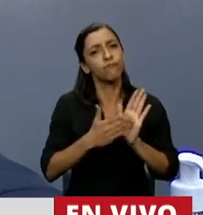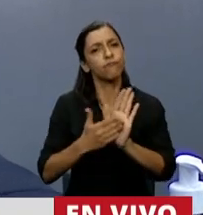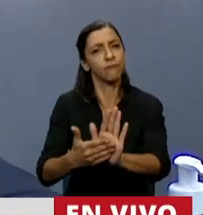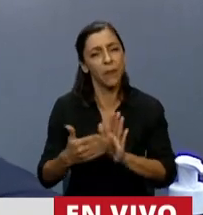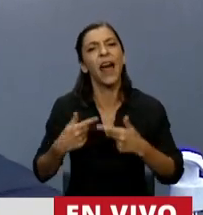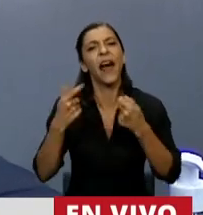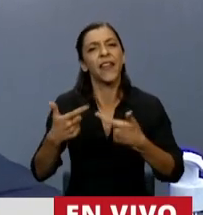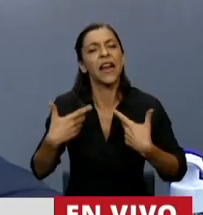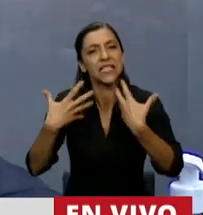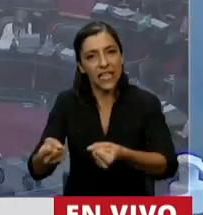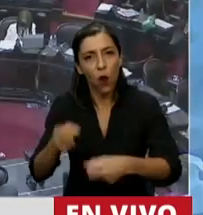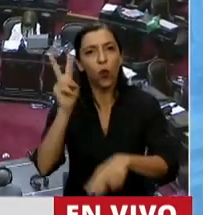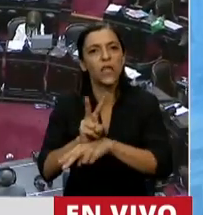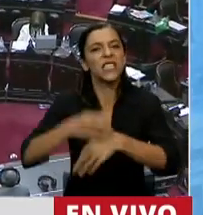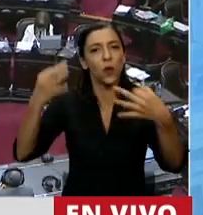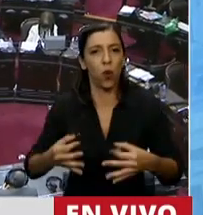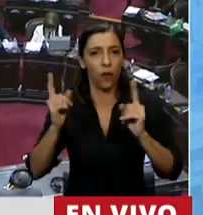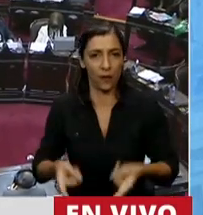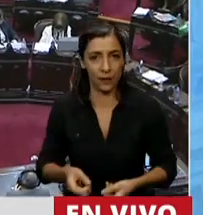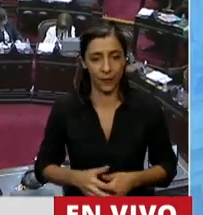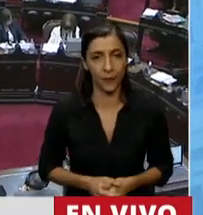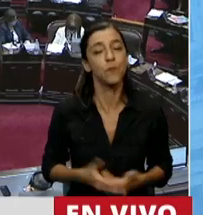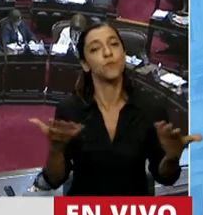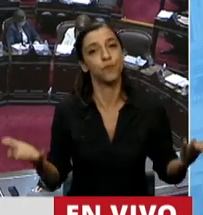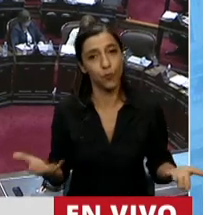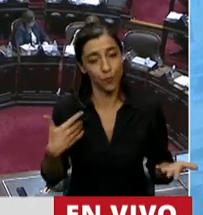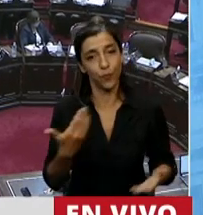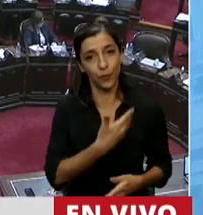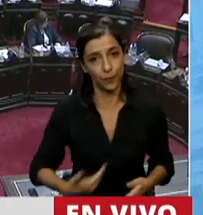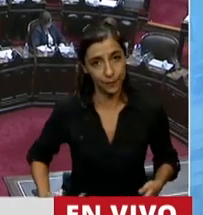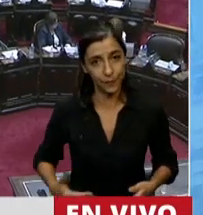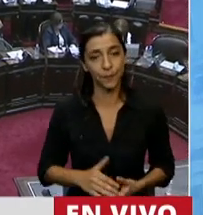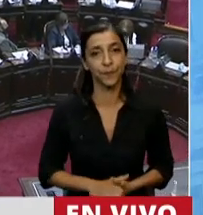con la seguridad que se tiene que hacer. Por eso, señor presidente,